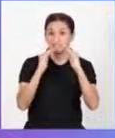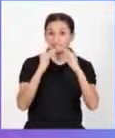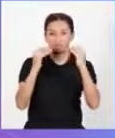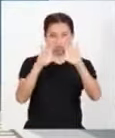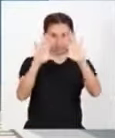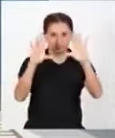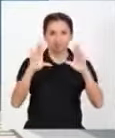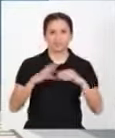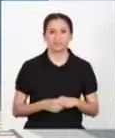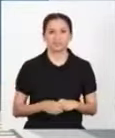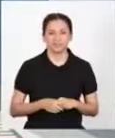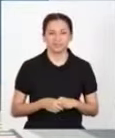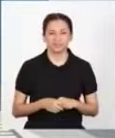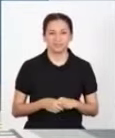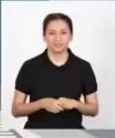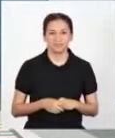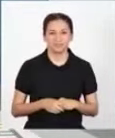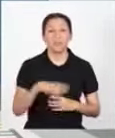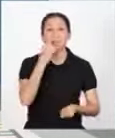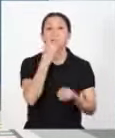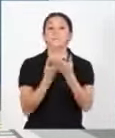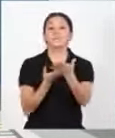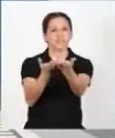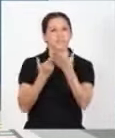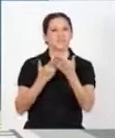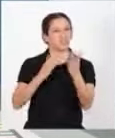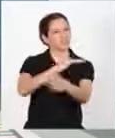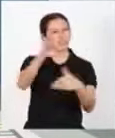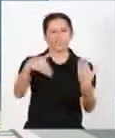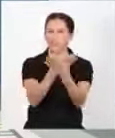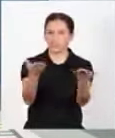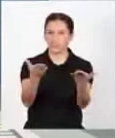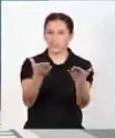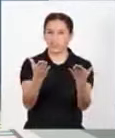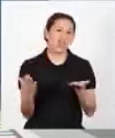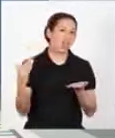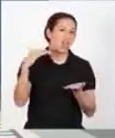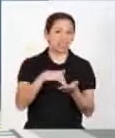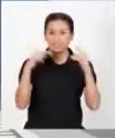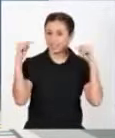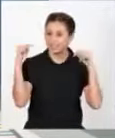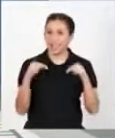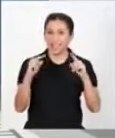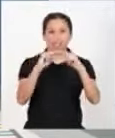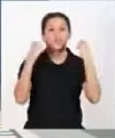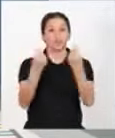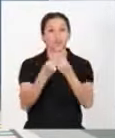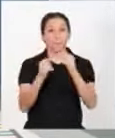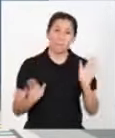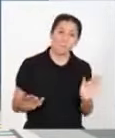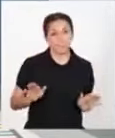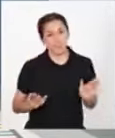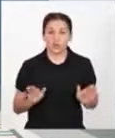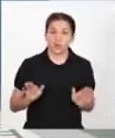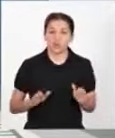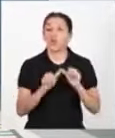activa. ¡Ja, ja, ja, ja! ¡Bienvenidas y bienvenidos de vuelta,